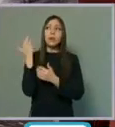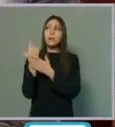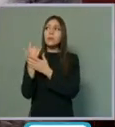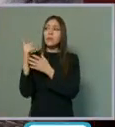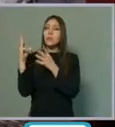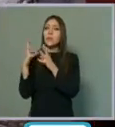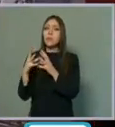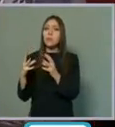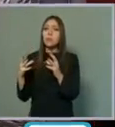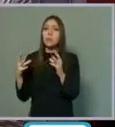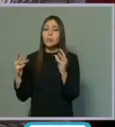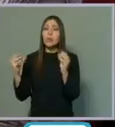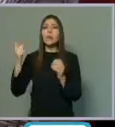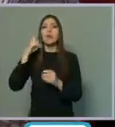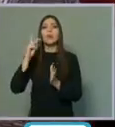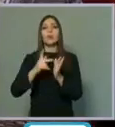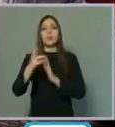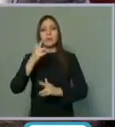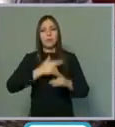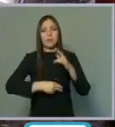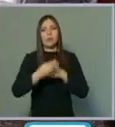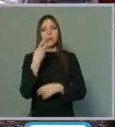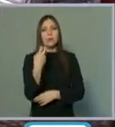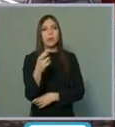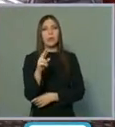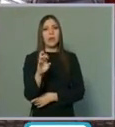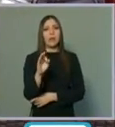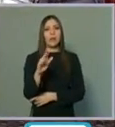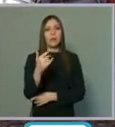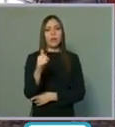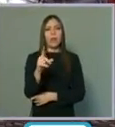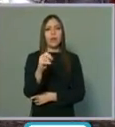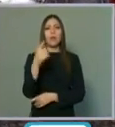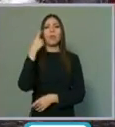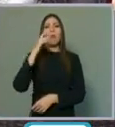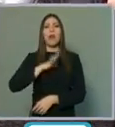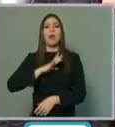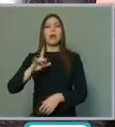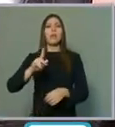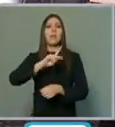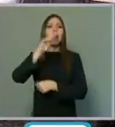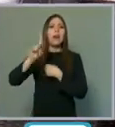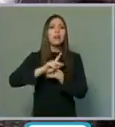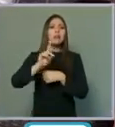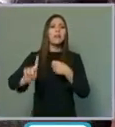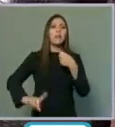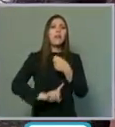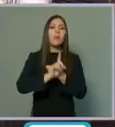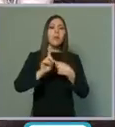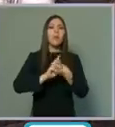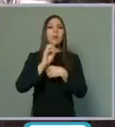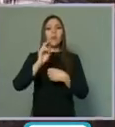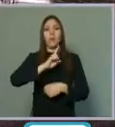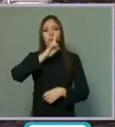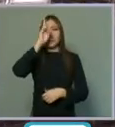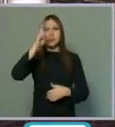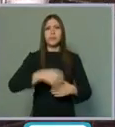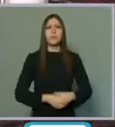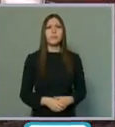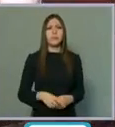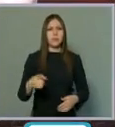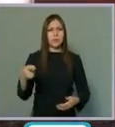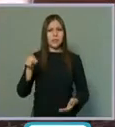los países, los refugiados, sí, los limítrofes de esos países en conflicto o en violencia. Y como refugiados, ¿cuáles son los